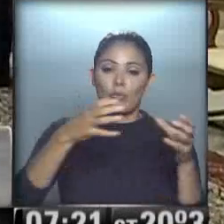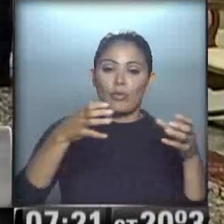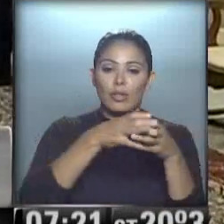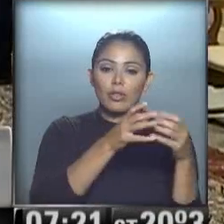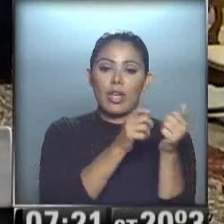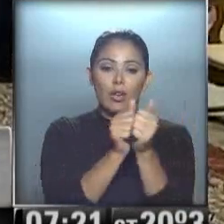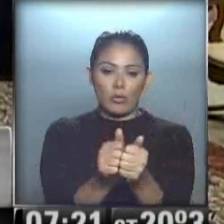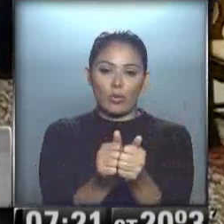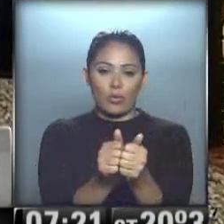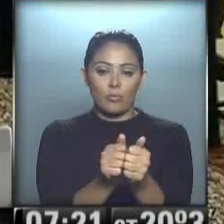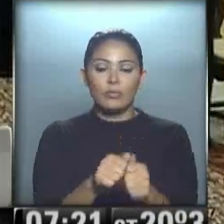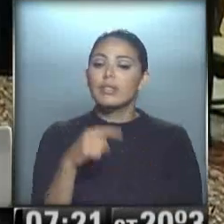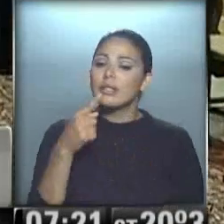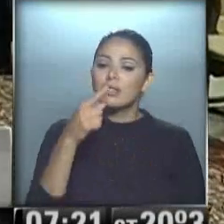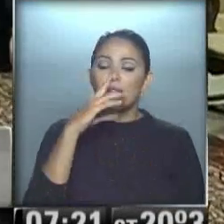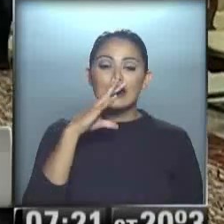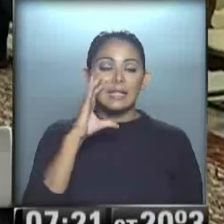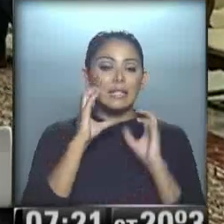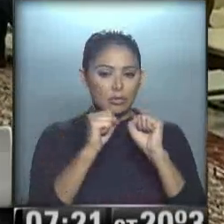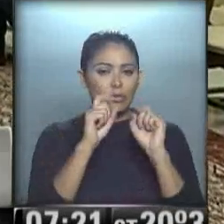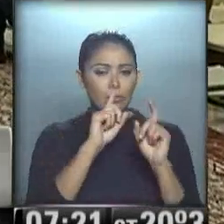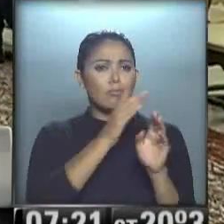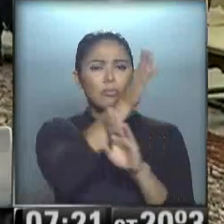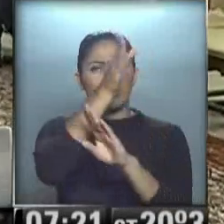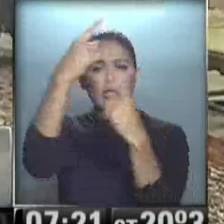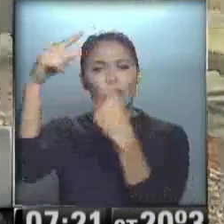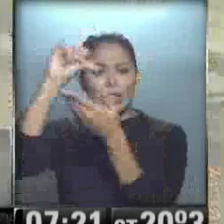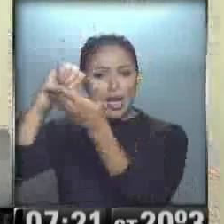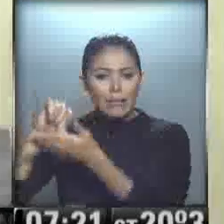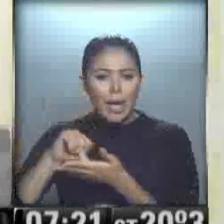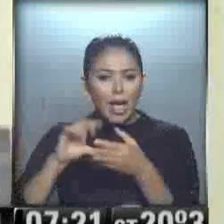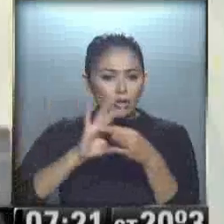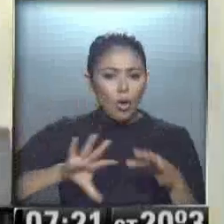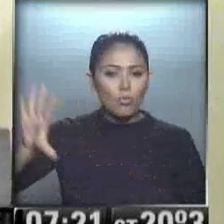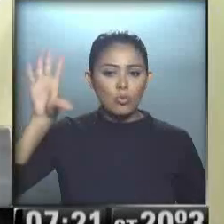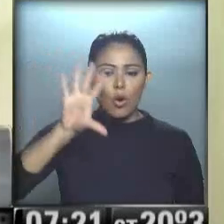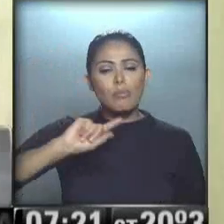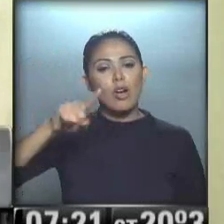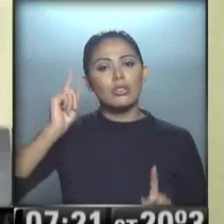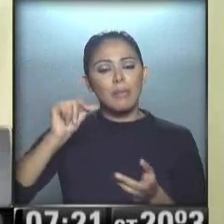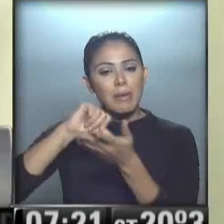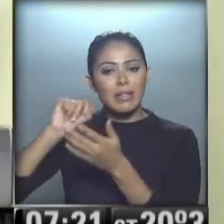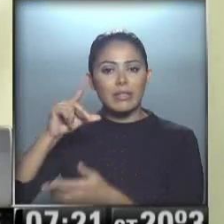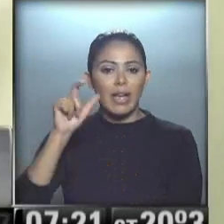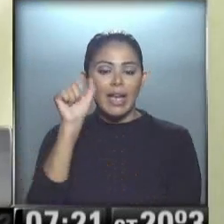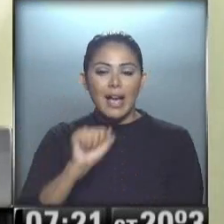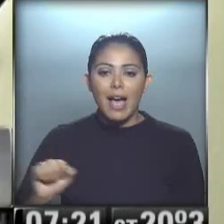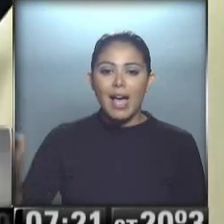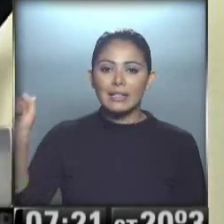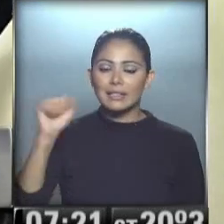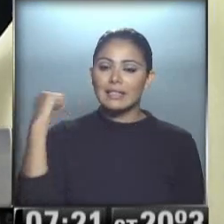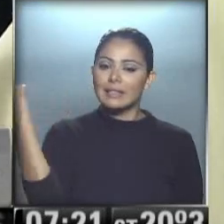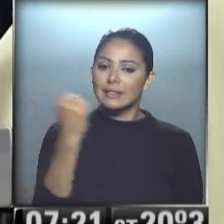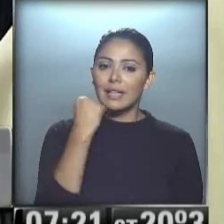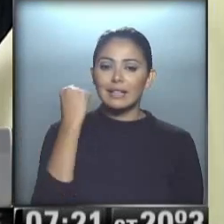bar Obama un carry muy activo en los últimos días recorriendo todos los países de Europa y algunos de Asia tratando de llevar